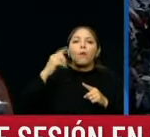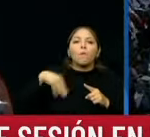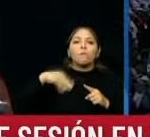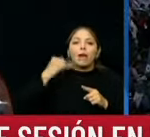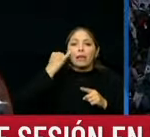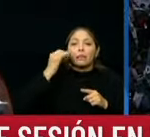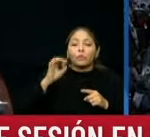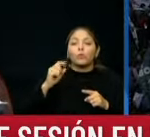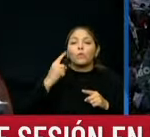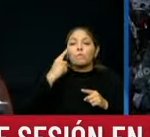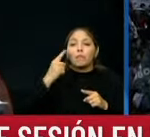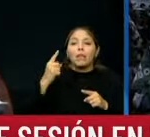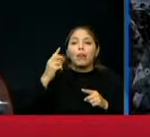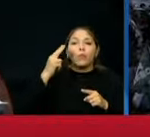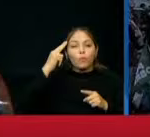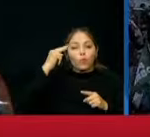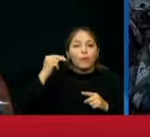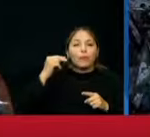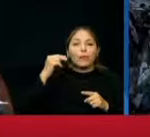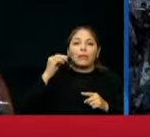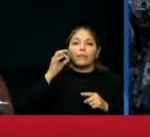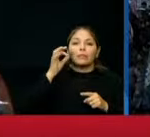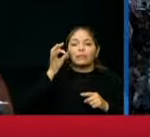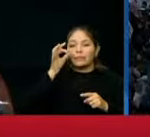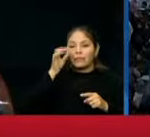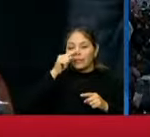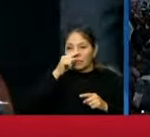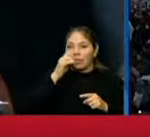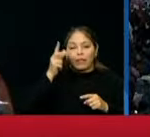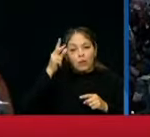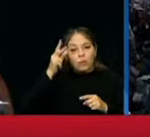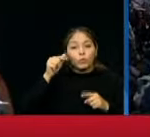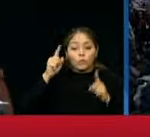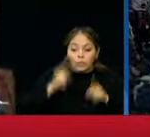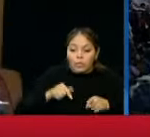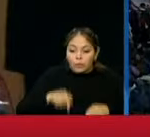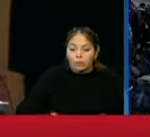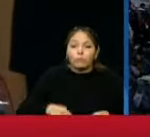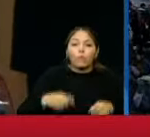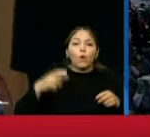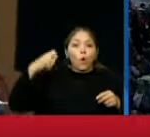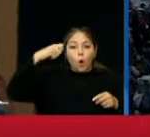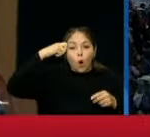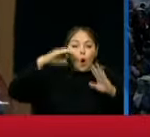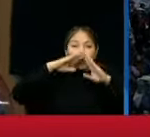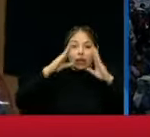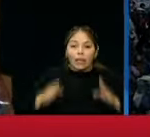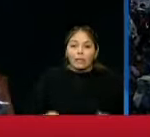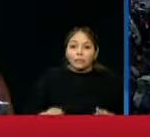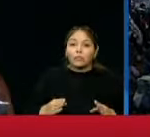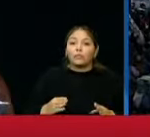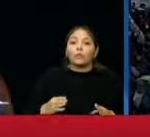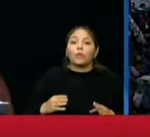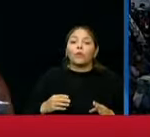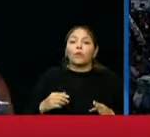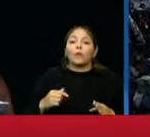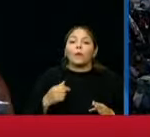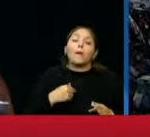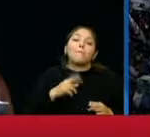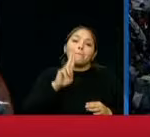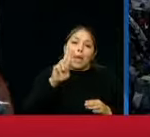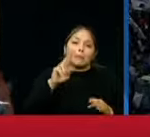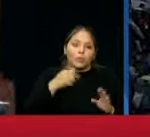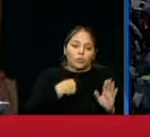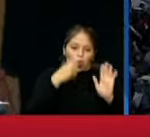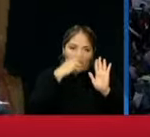polémicas, con más frentes abiertos, y ahora que se va a votar capítulo por artículo, me parece que las cosas ya mirá, están... Mirá. En general, ¿y después cómo es?